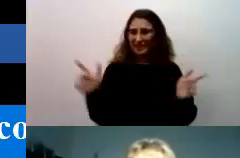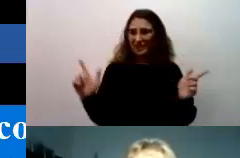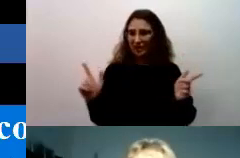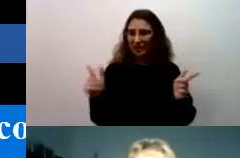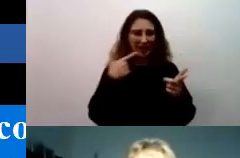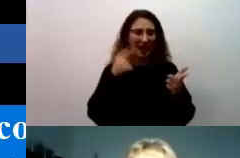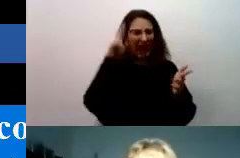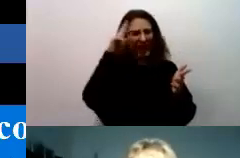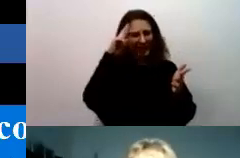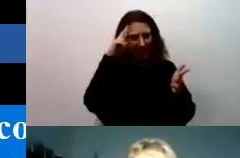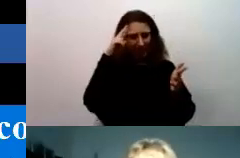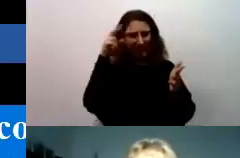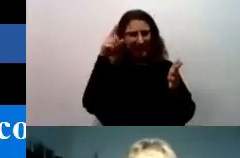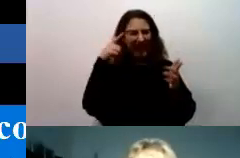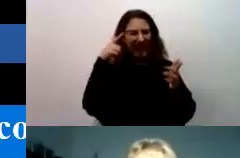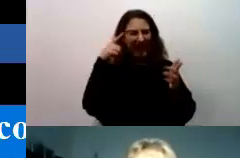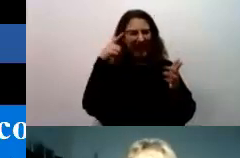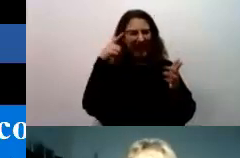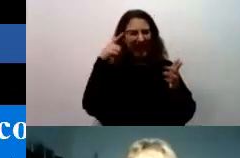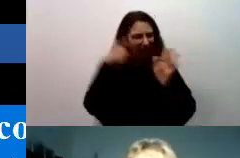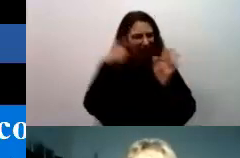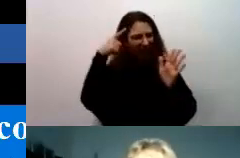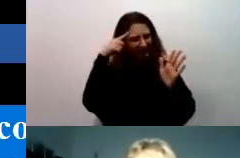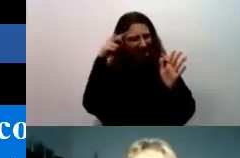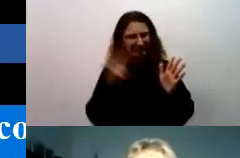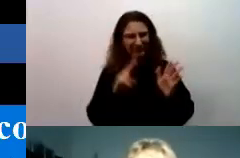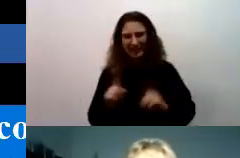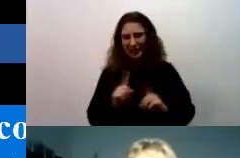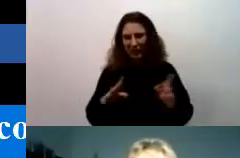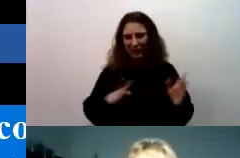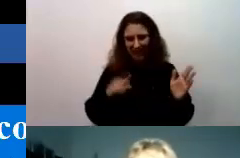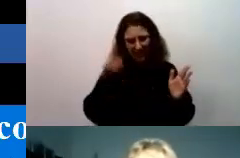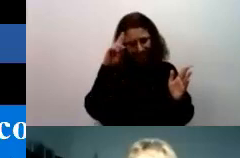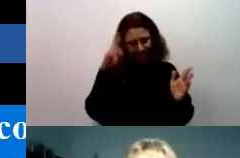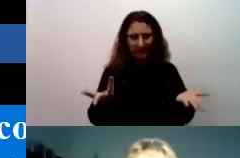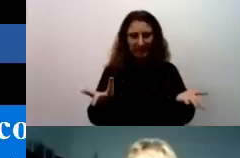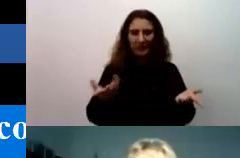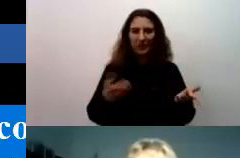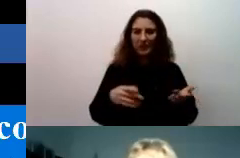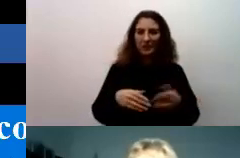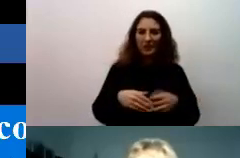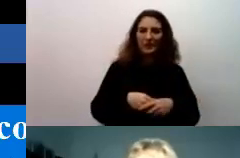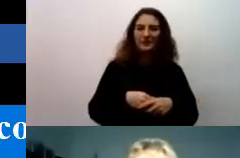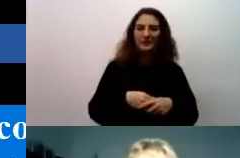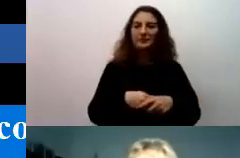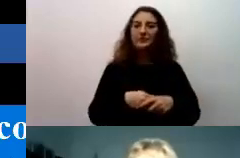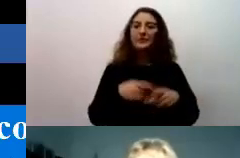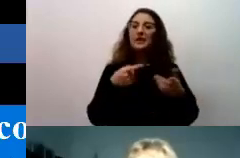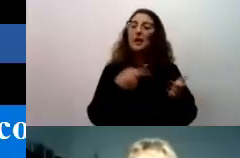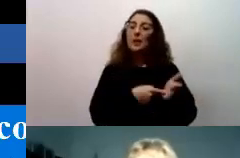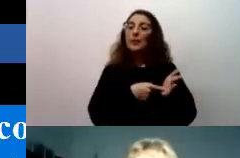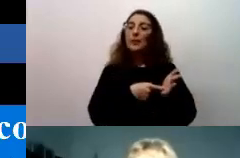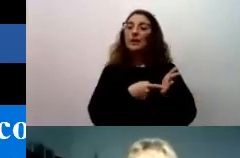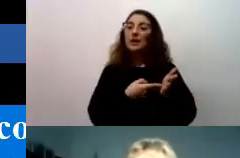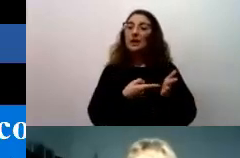dice reglamentar, como que no se explica por qué, ante una situación de emergencia, la forma de